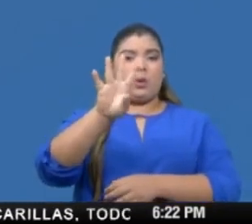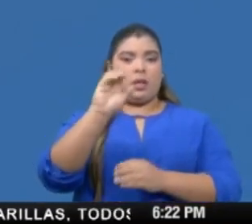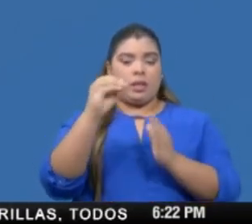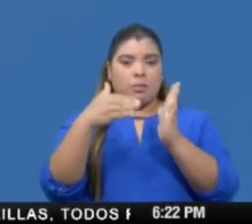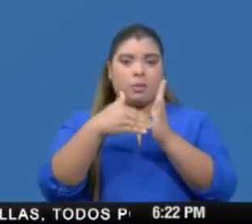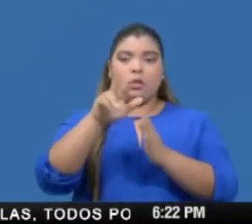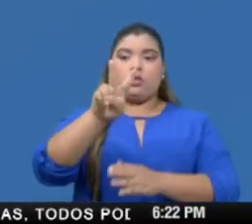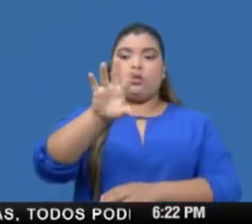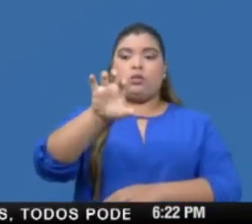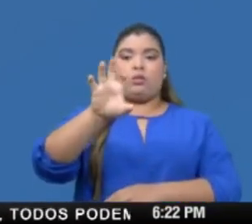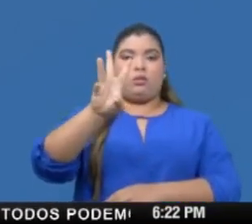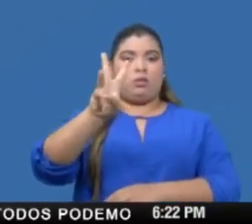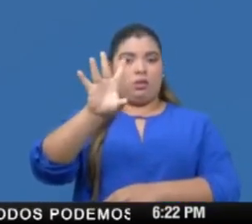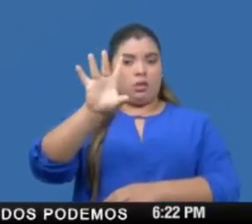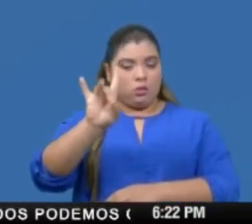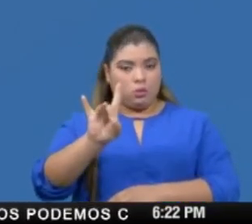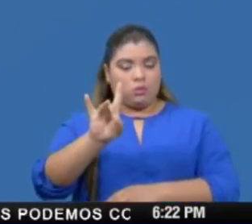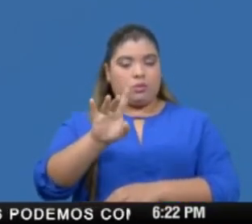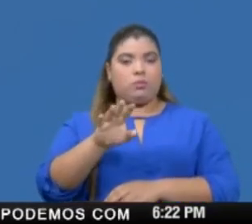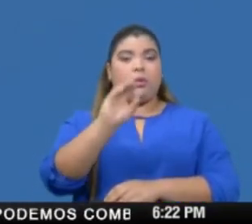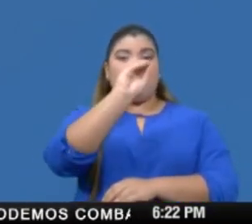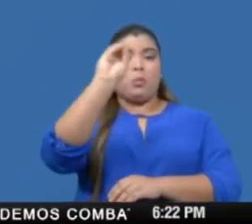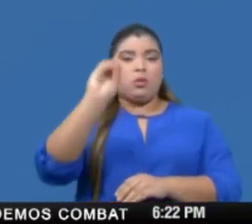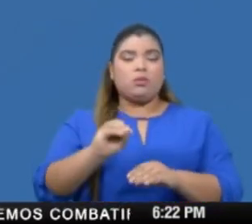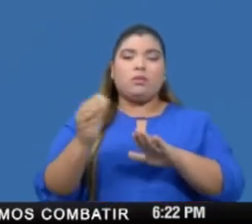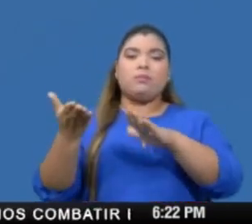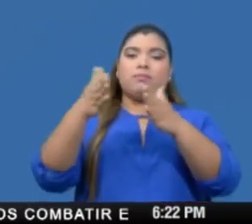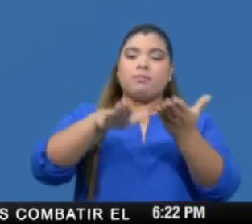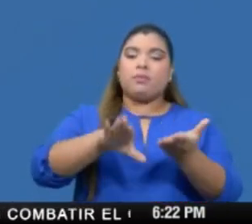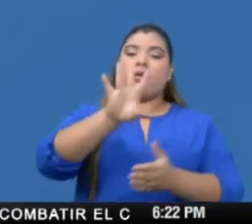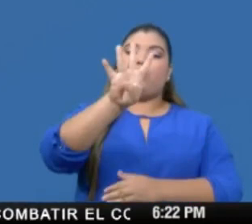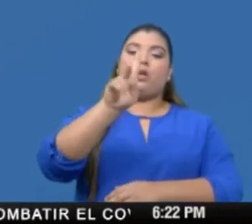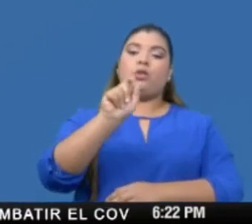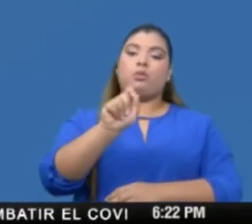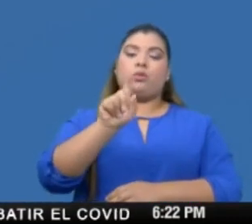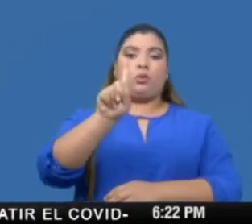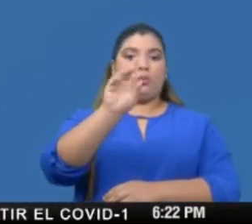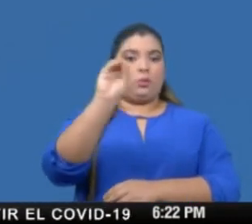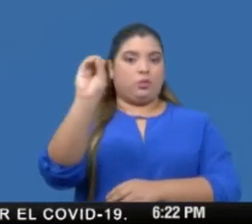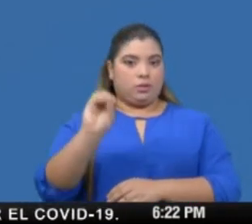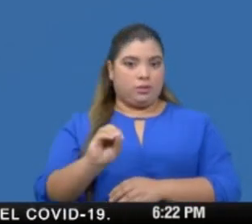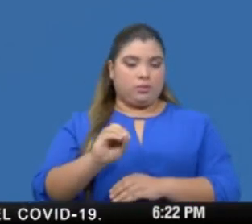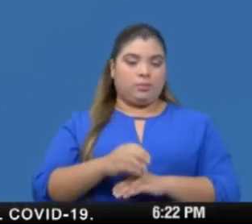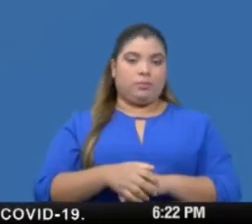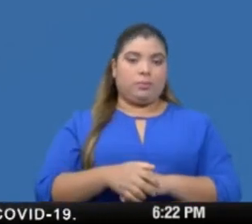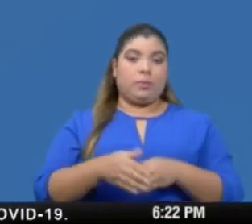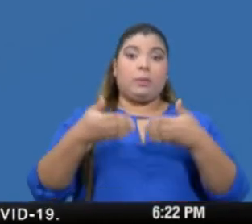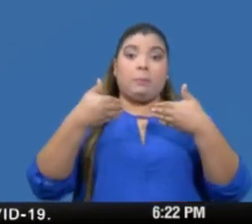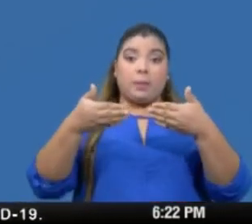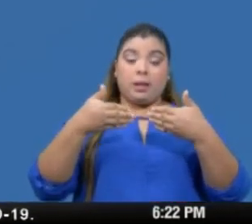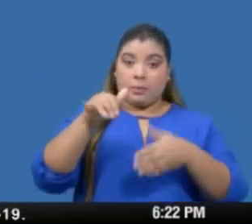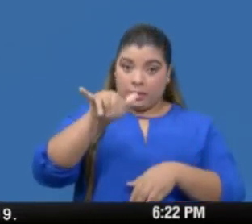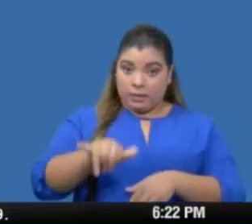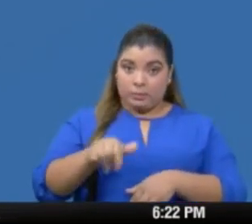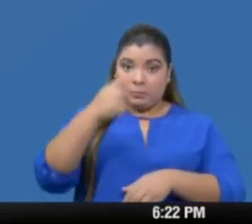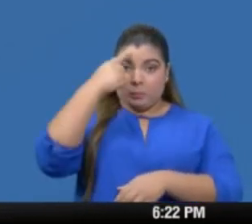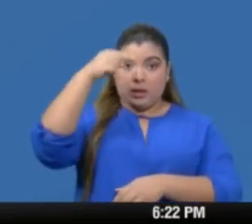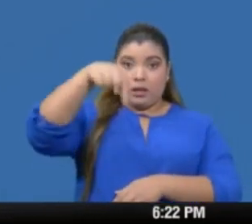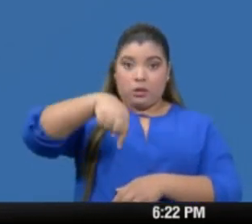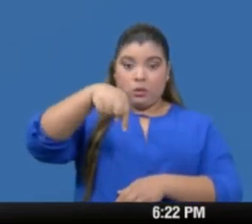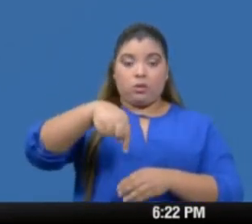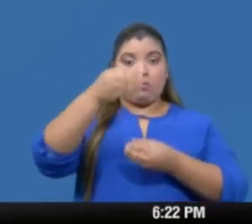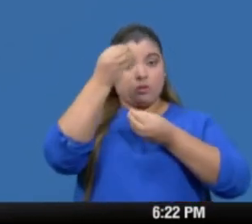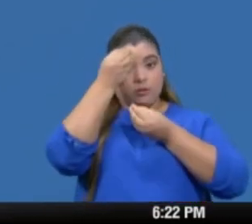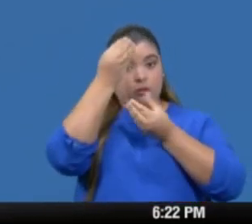640.278 y una tasa de letalidad que se mantiene globalmente en 4.1%. En Panamá, al día de hoy, estamos